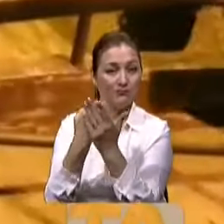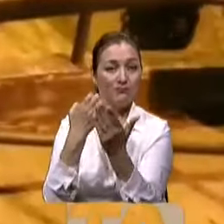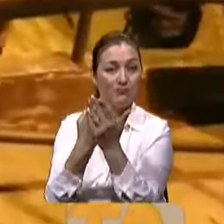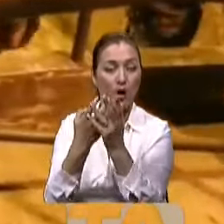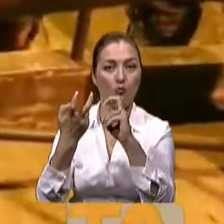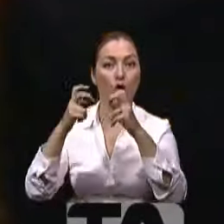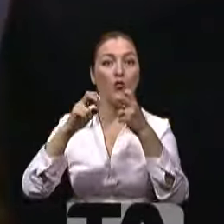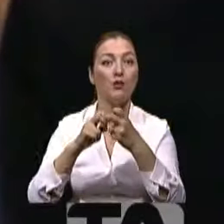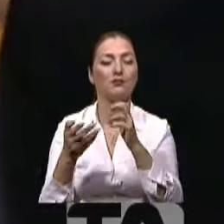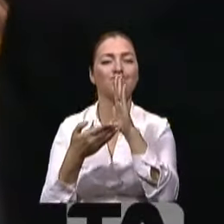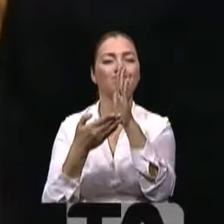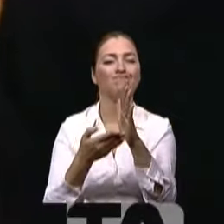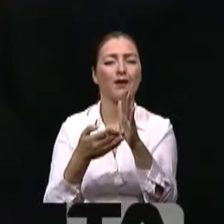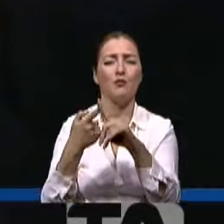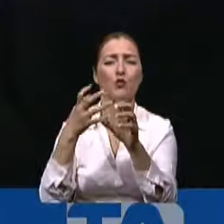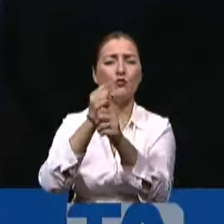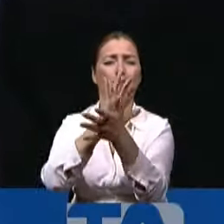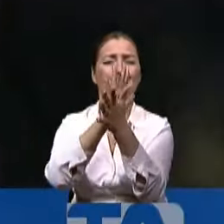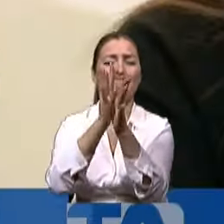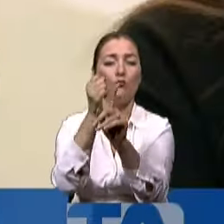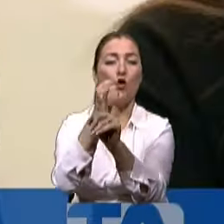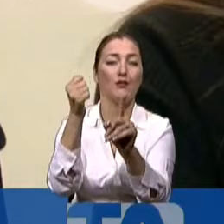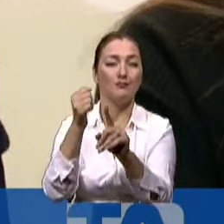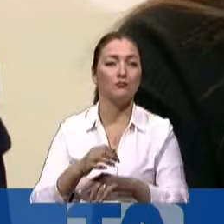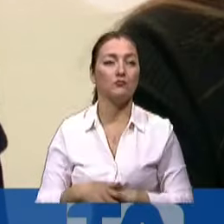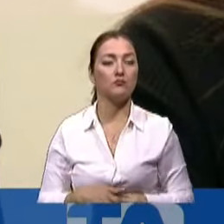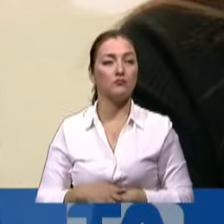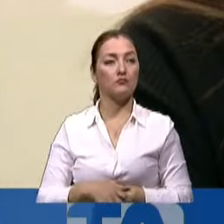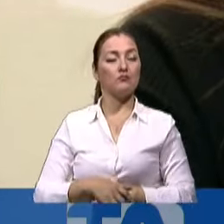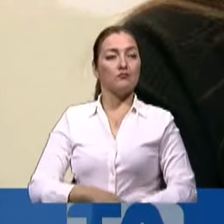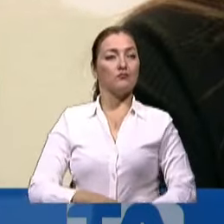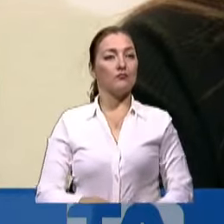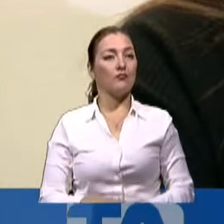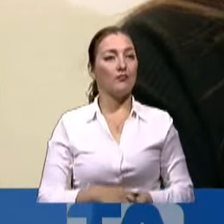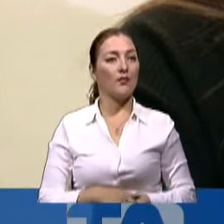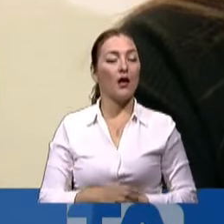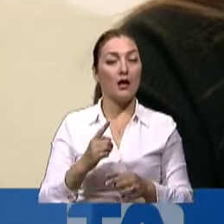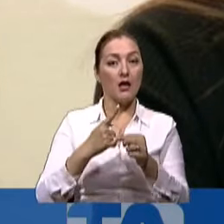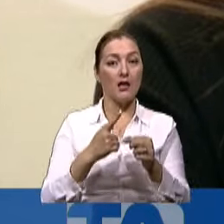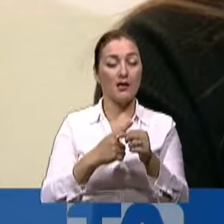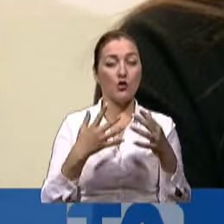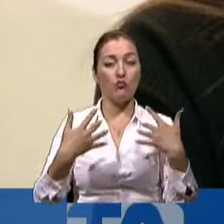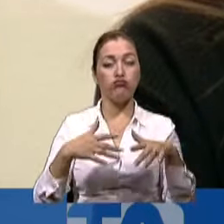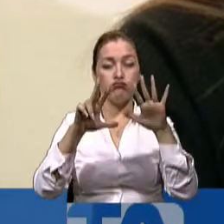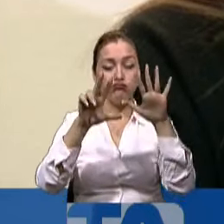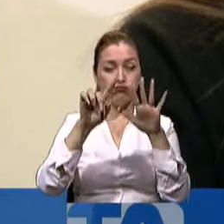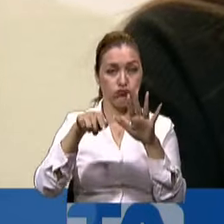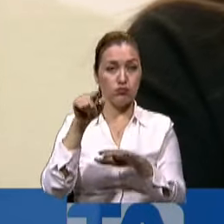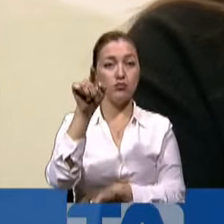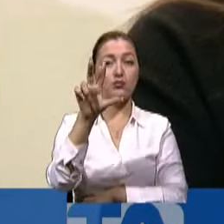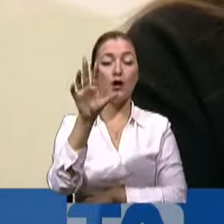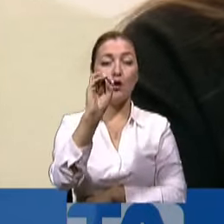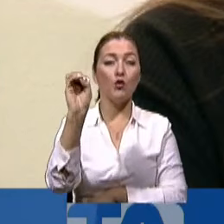ante las medidas adoptadas por la ola de inseguridad y violencia. Teniendo en cuenta que Quito presenta una tasa de desempleo del